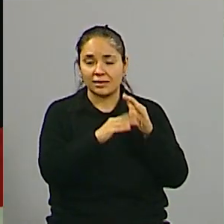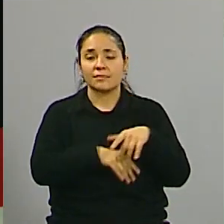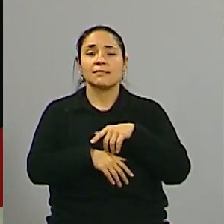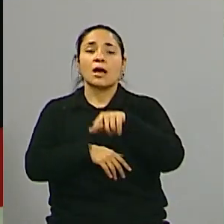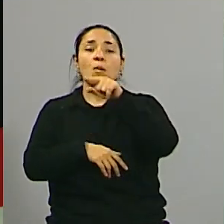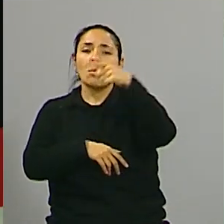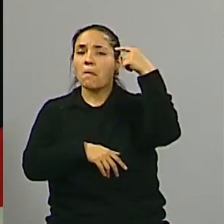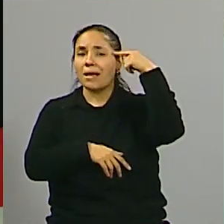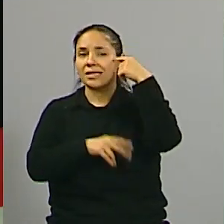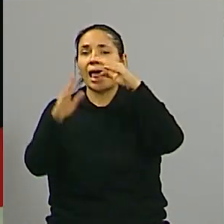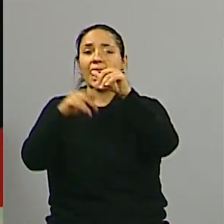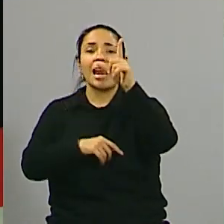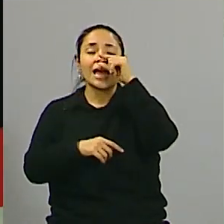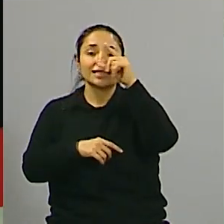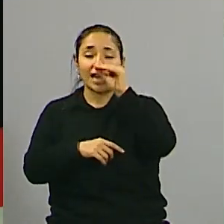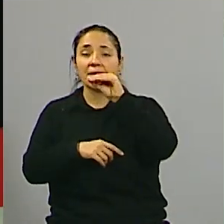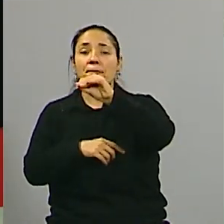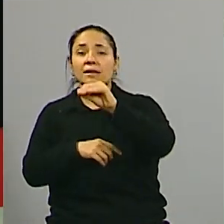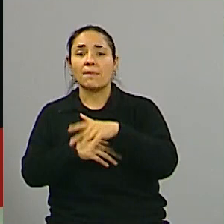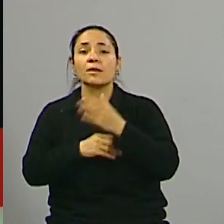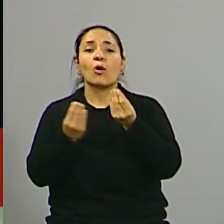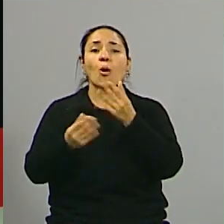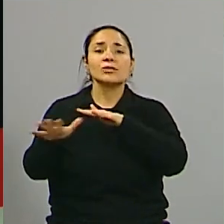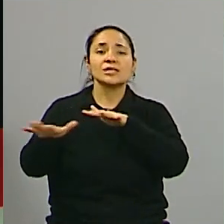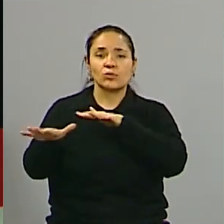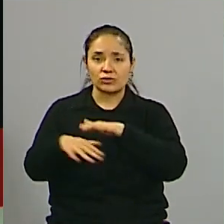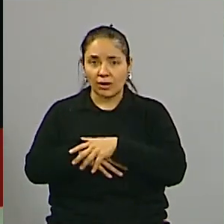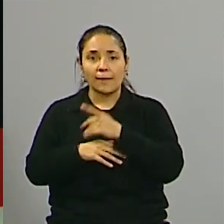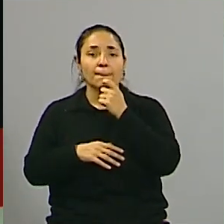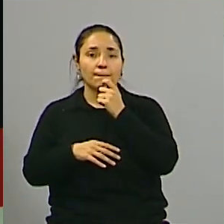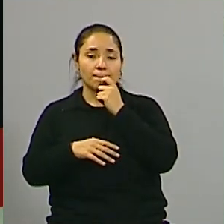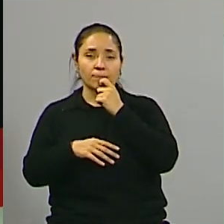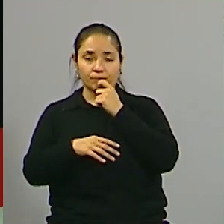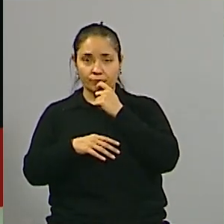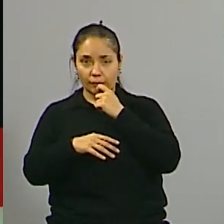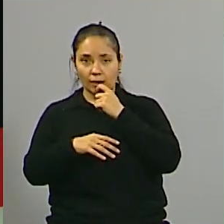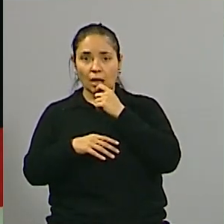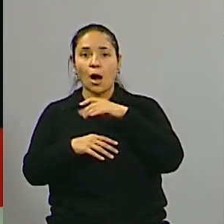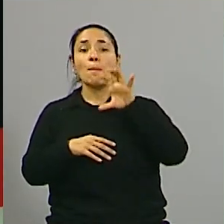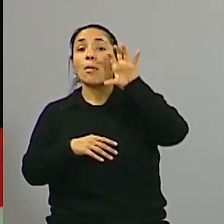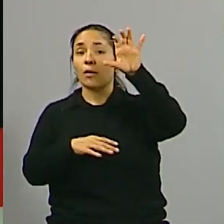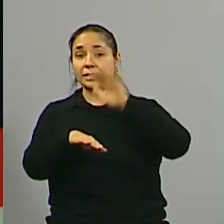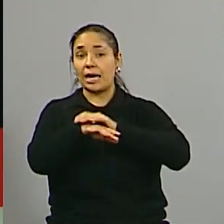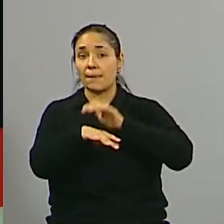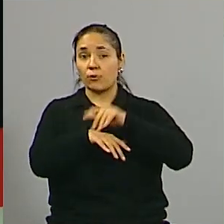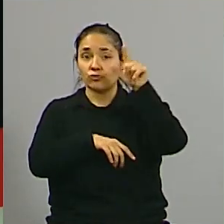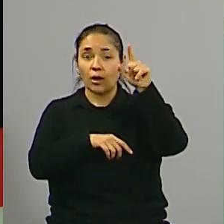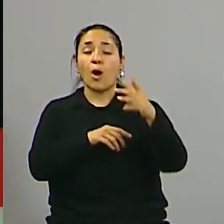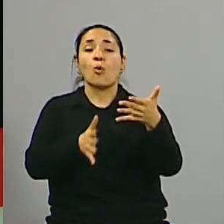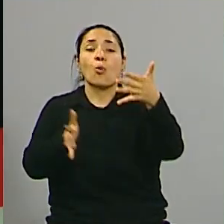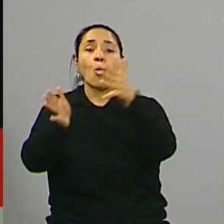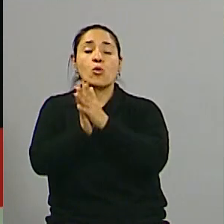departamento de Las Heras teniendo en cuenta que hay programas que se entienden son desde la provincia y se trabaja junto con los